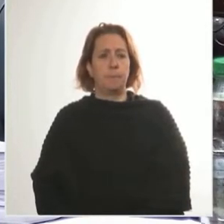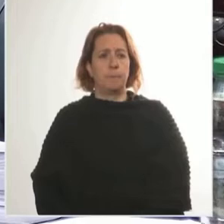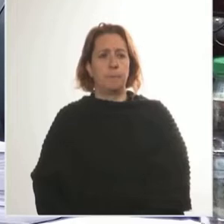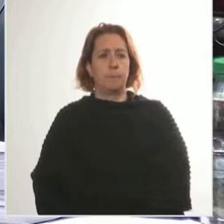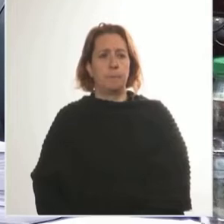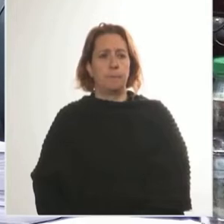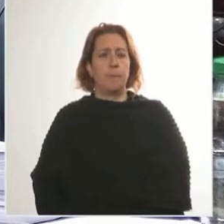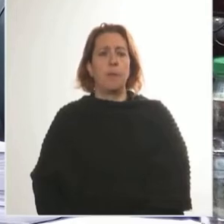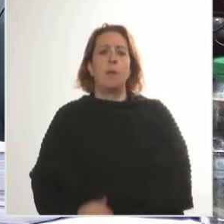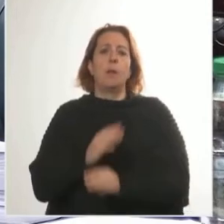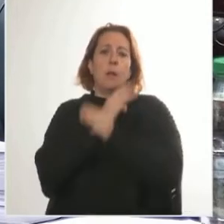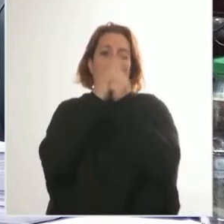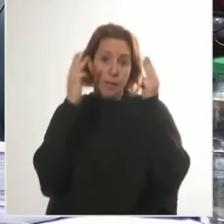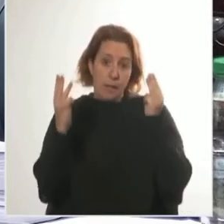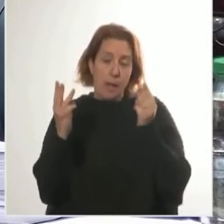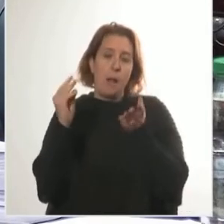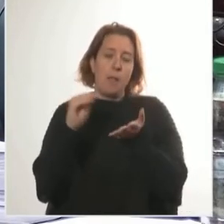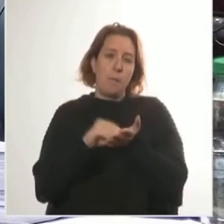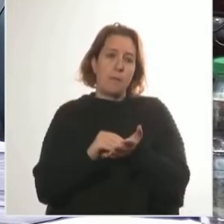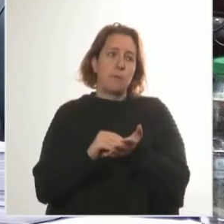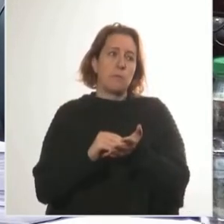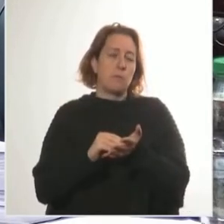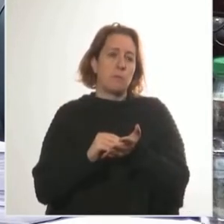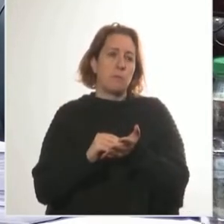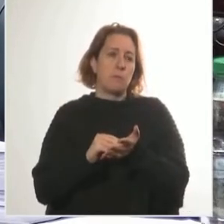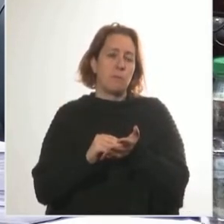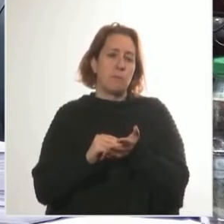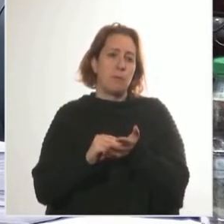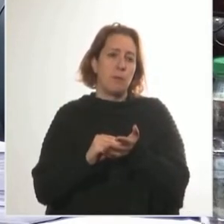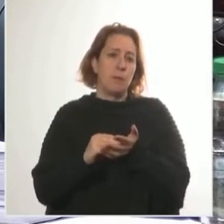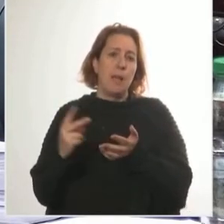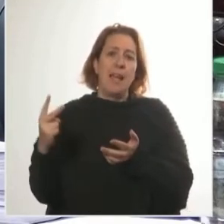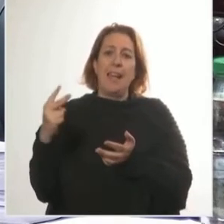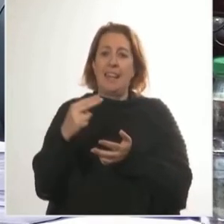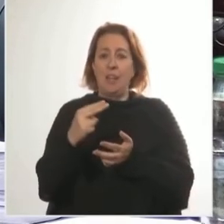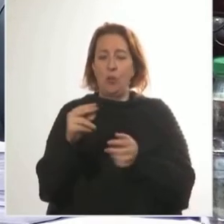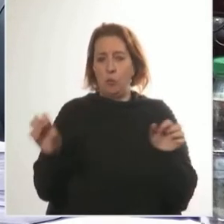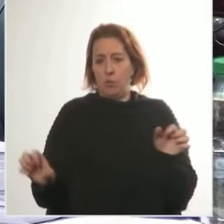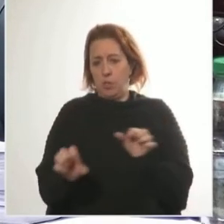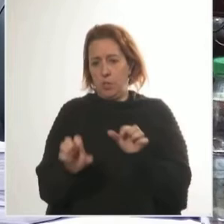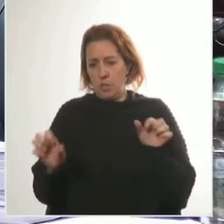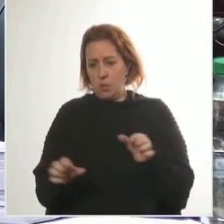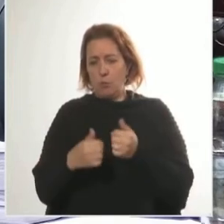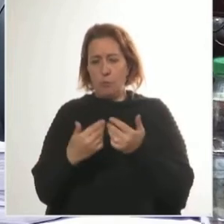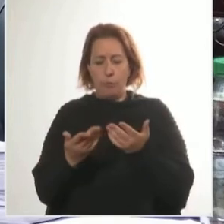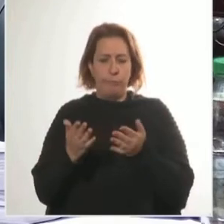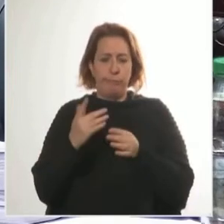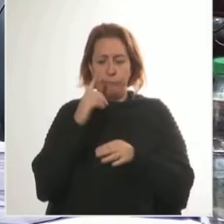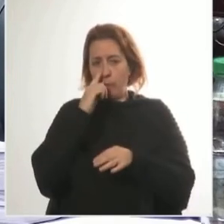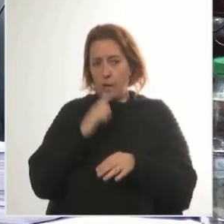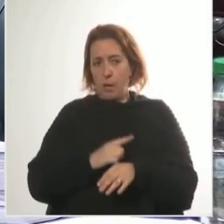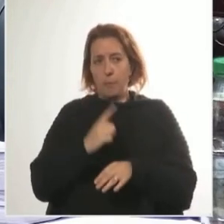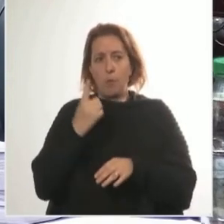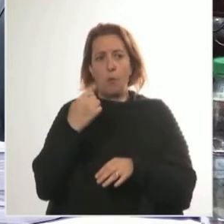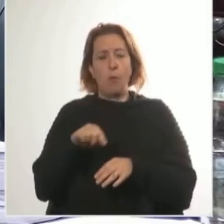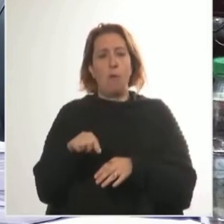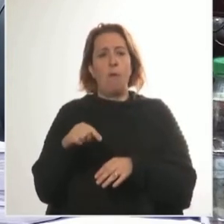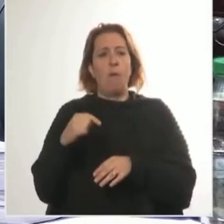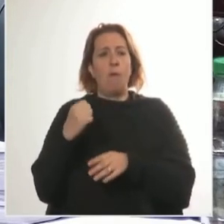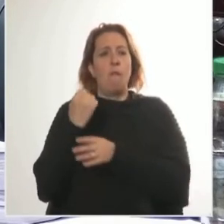En general, además, el recorte se hizo bastante al barrer, desde aquel